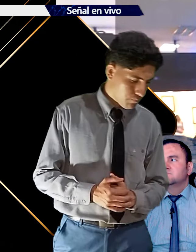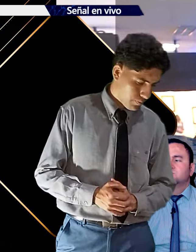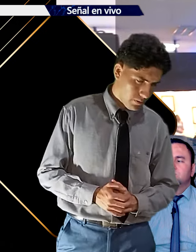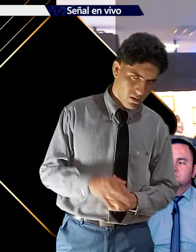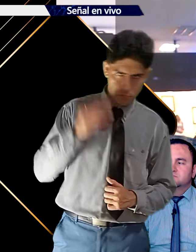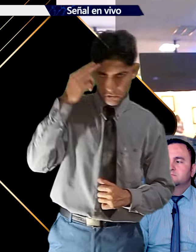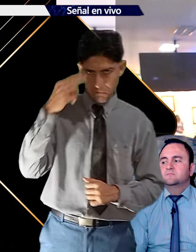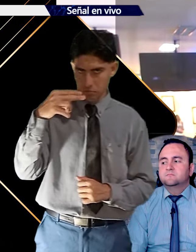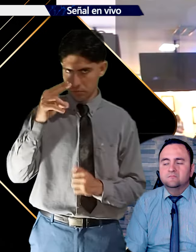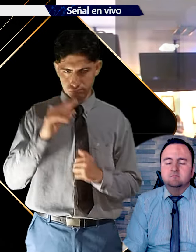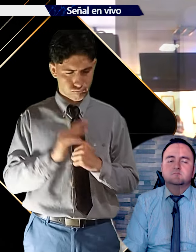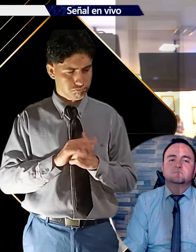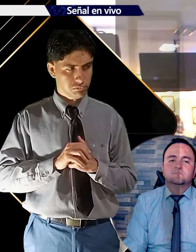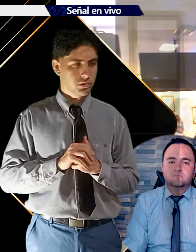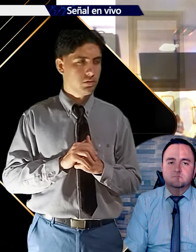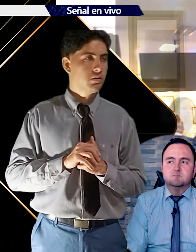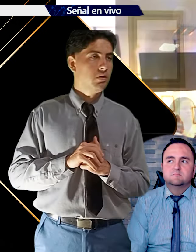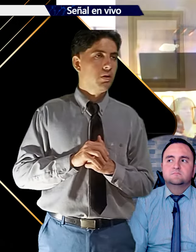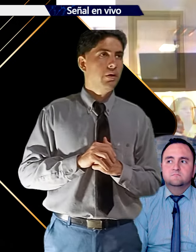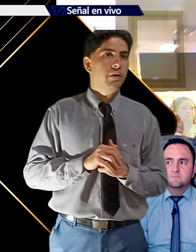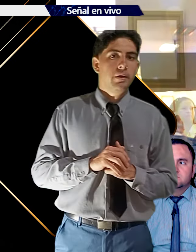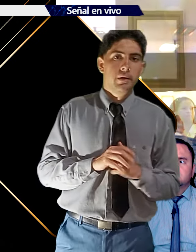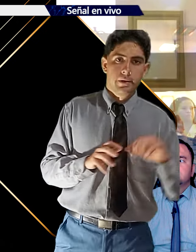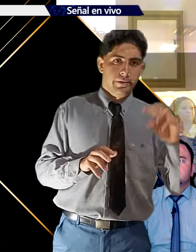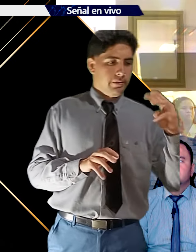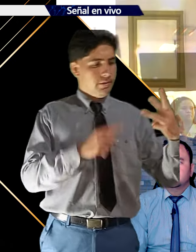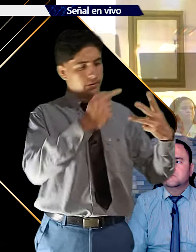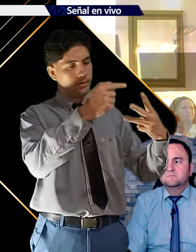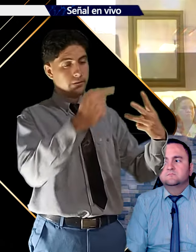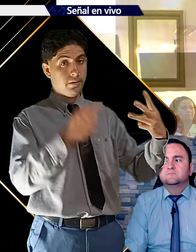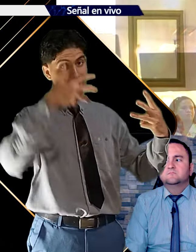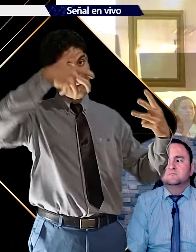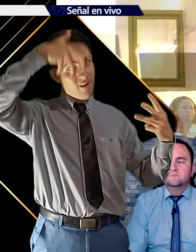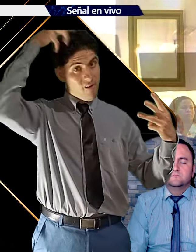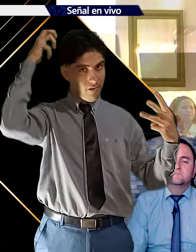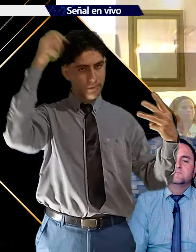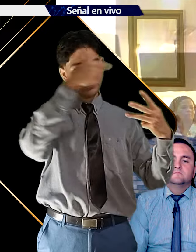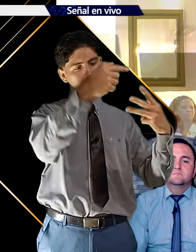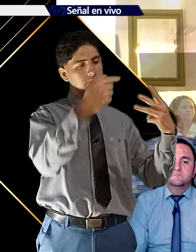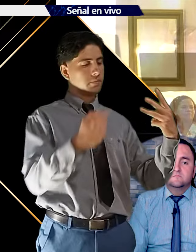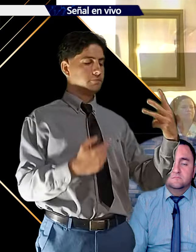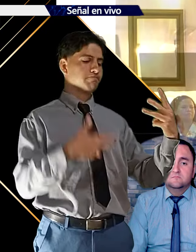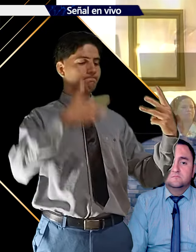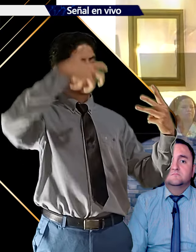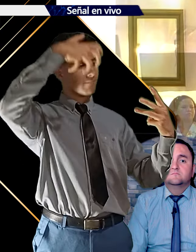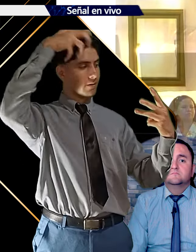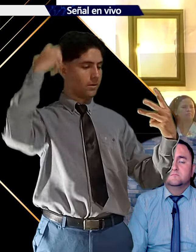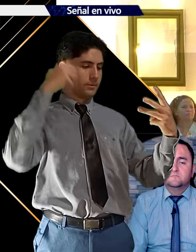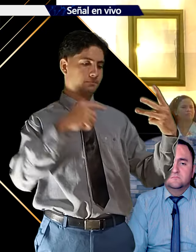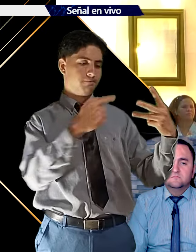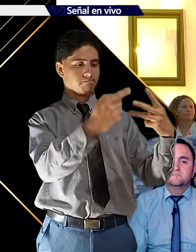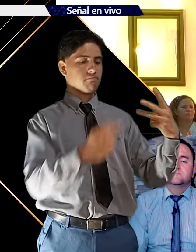que me pareció muy interesante. Dice que habían tres leones y usted sabe que el